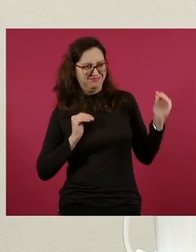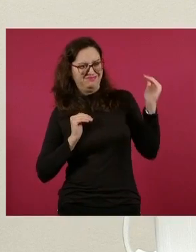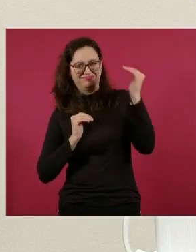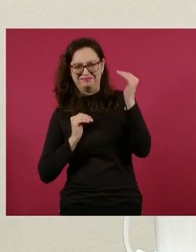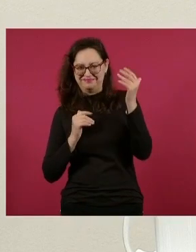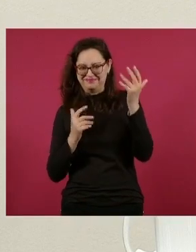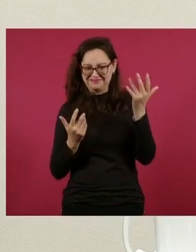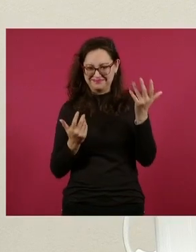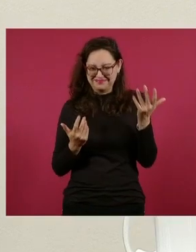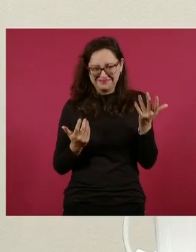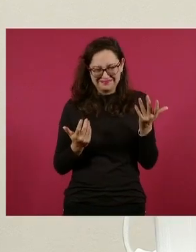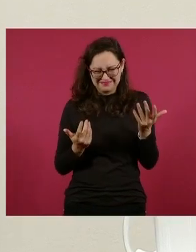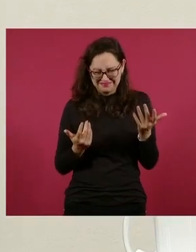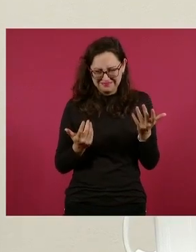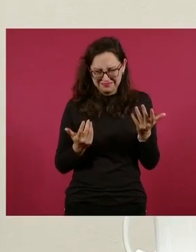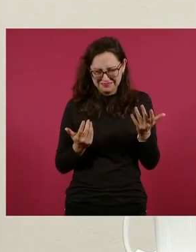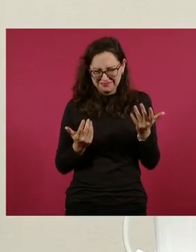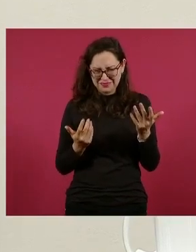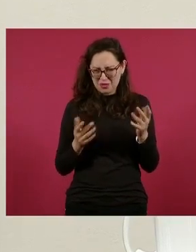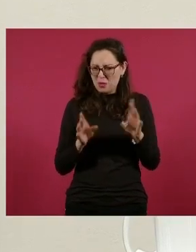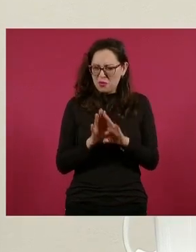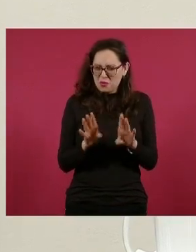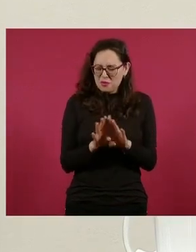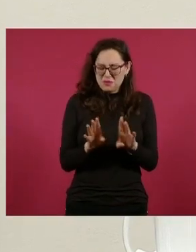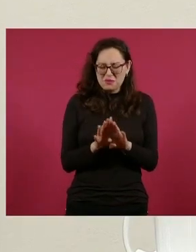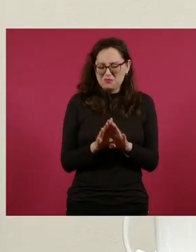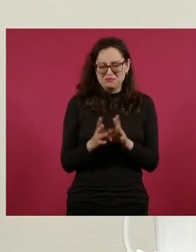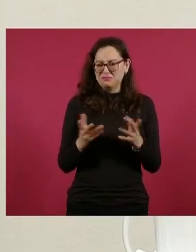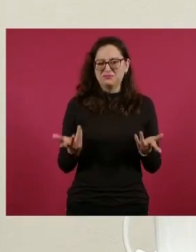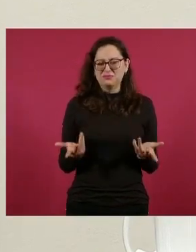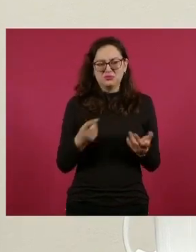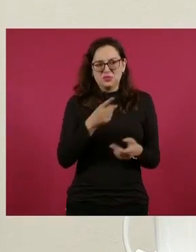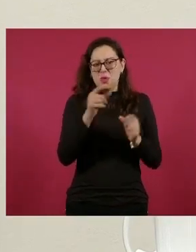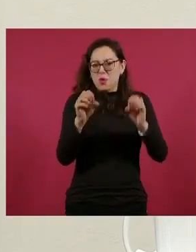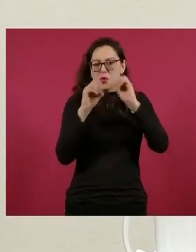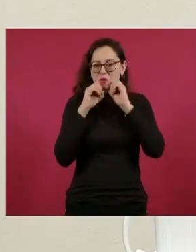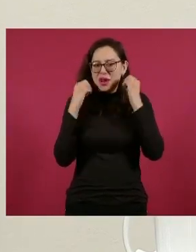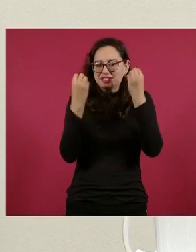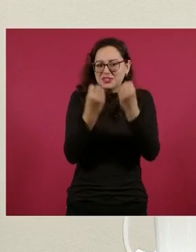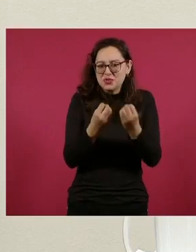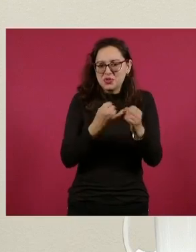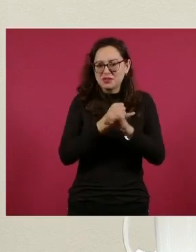con qué autoridad política un organismo como la OEA